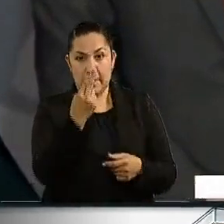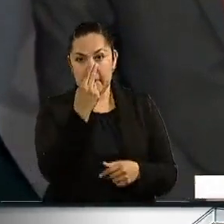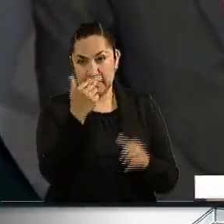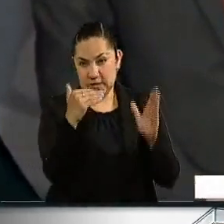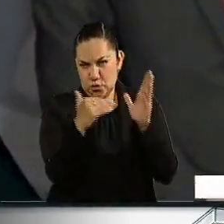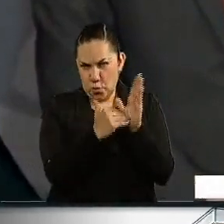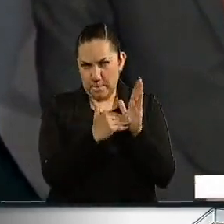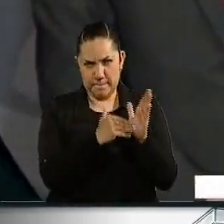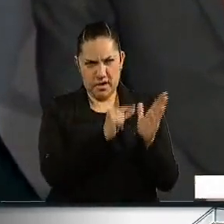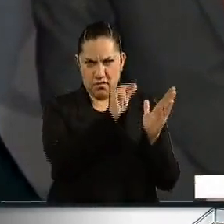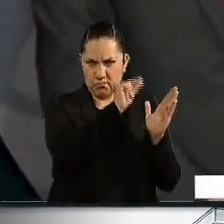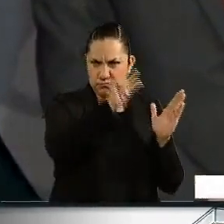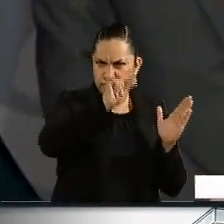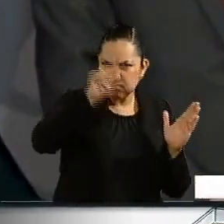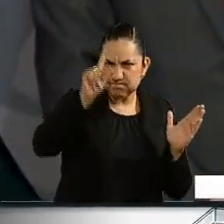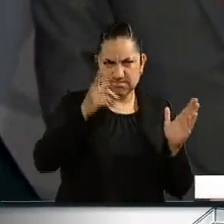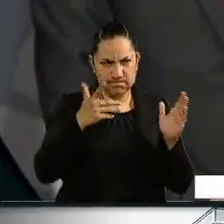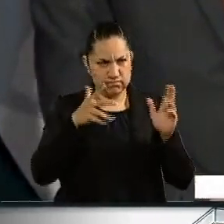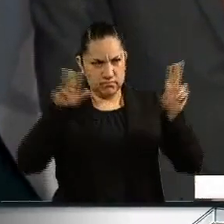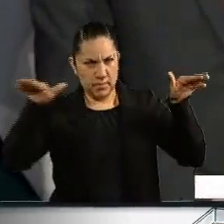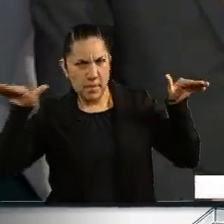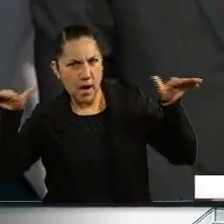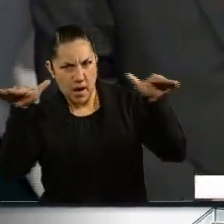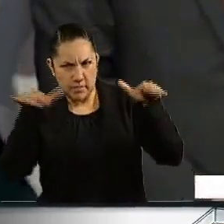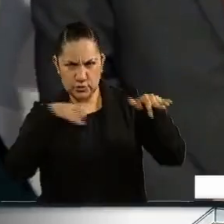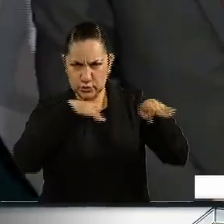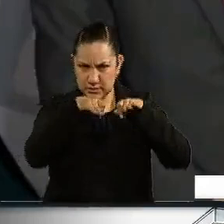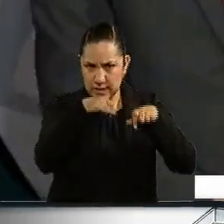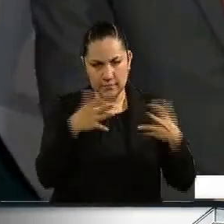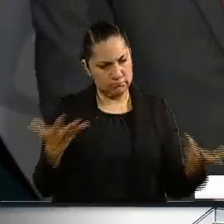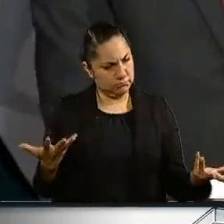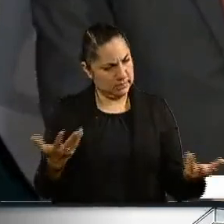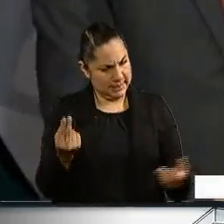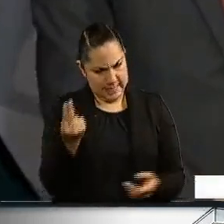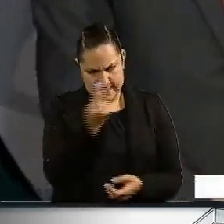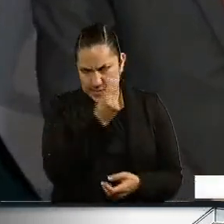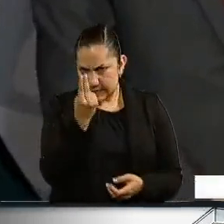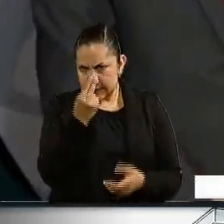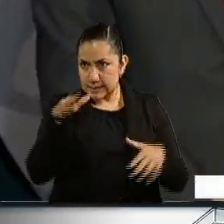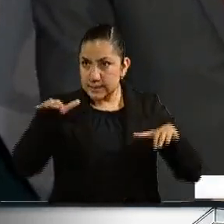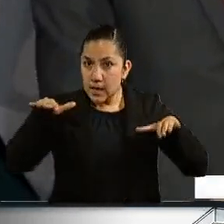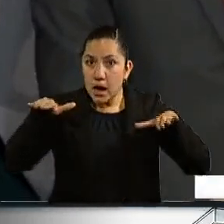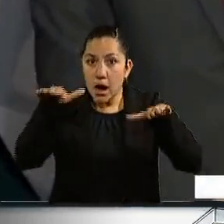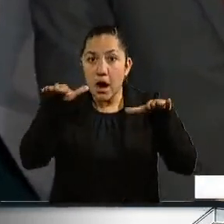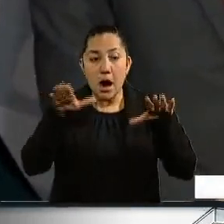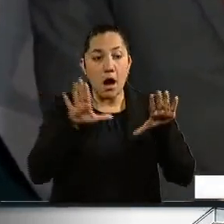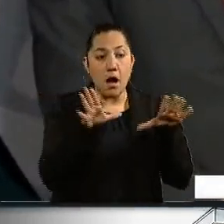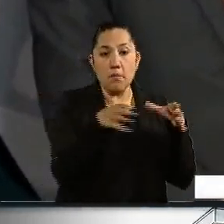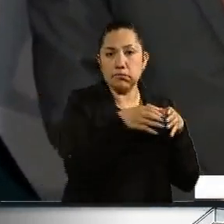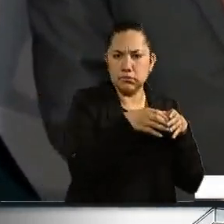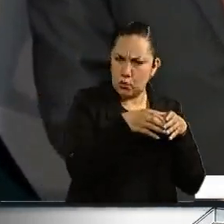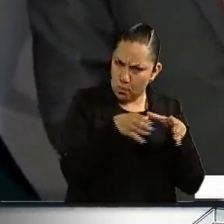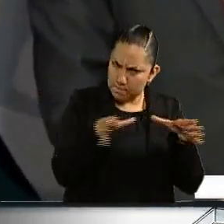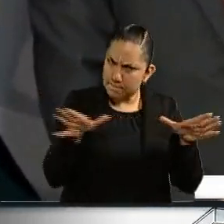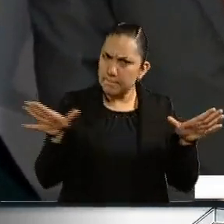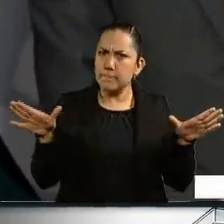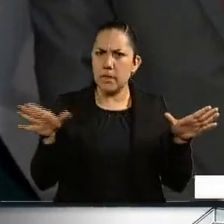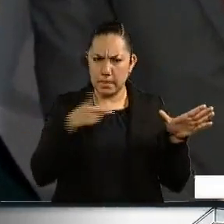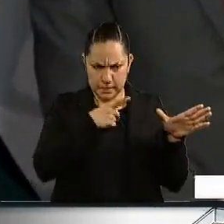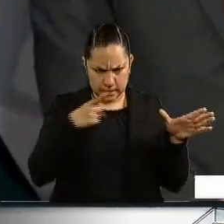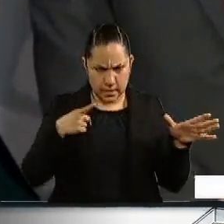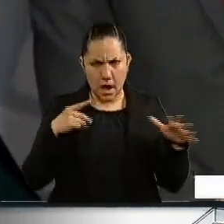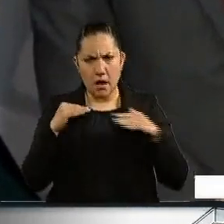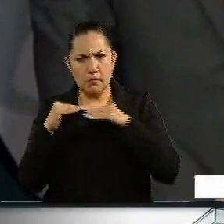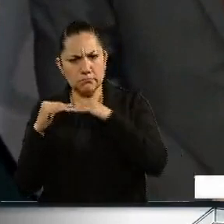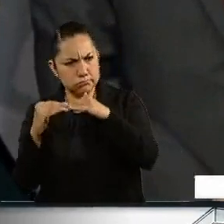profesionistas de la aviación, estamos de acuerdo que es necesario democratizar la aviación mexicana. Sin embargo, es